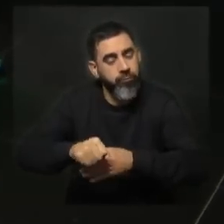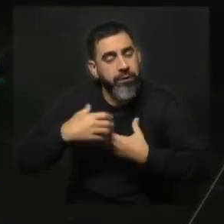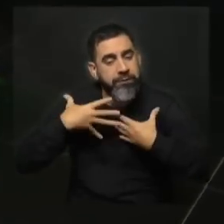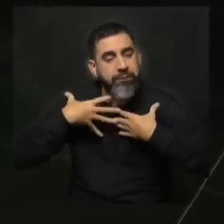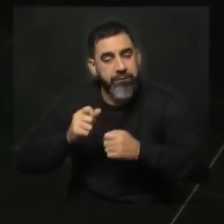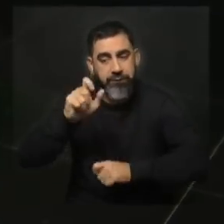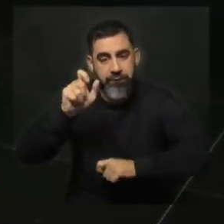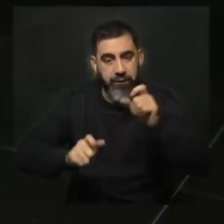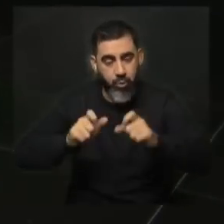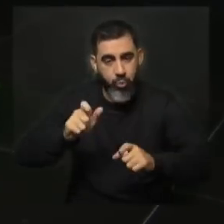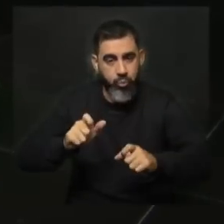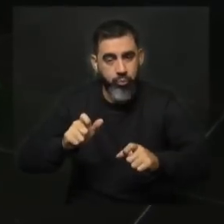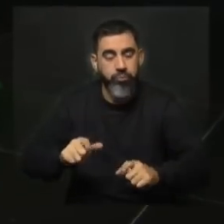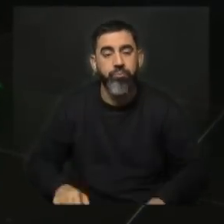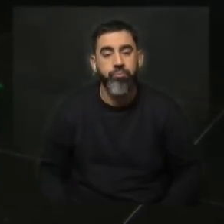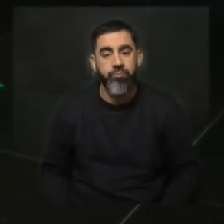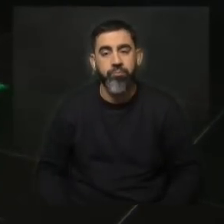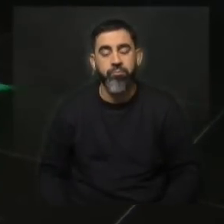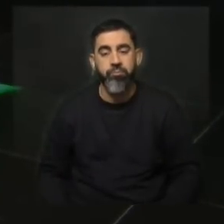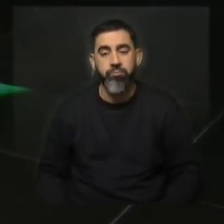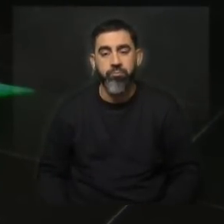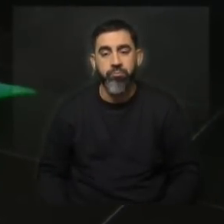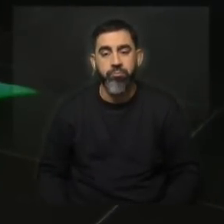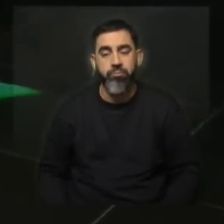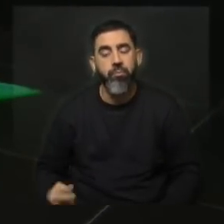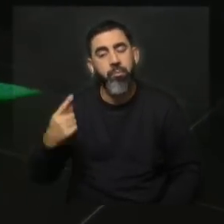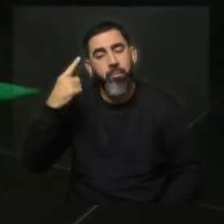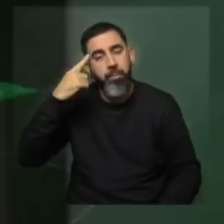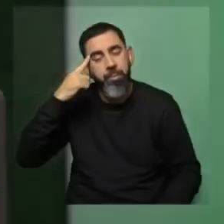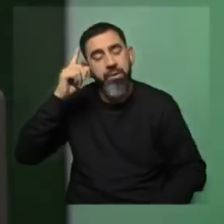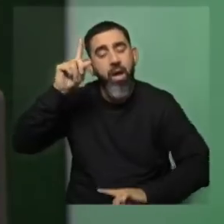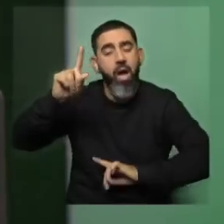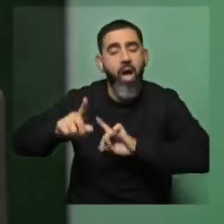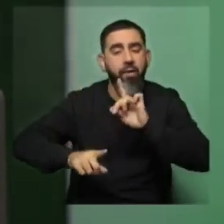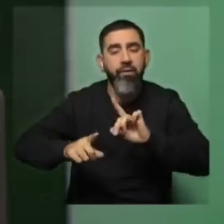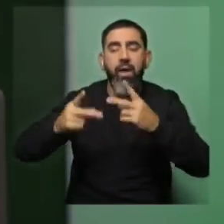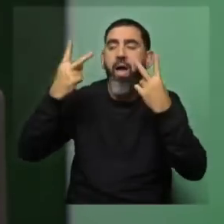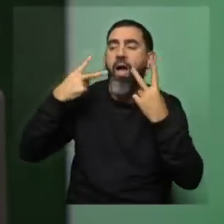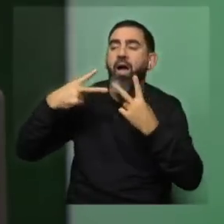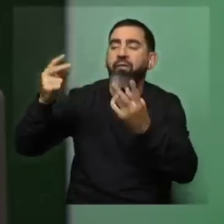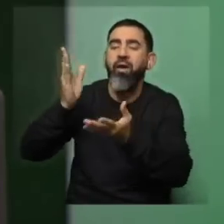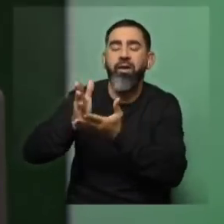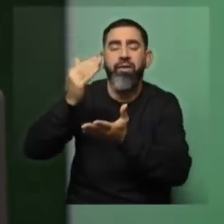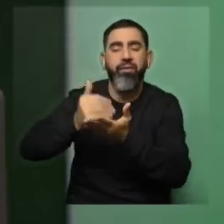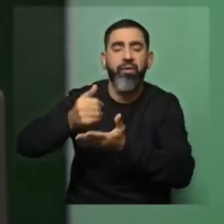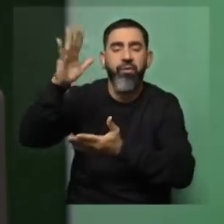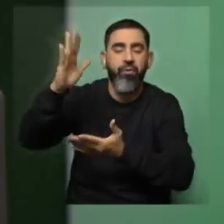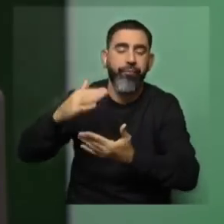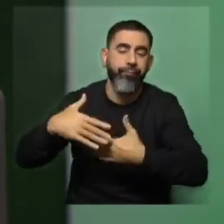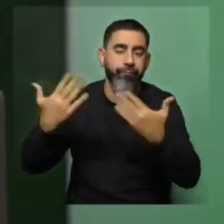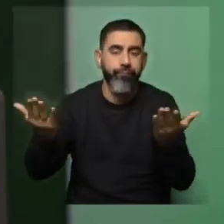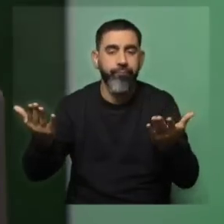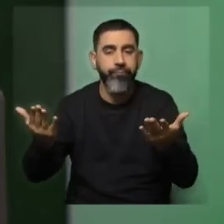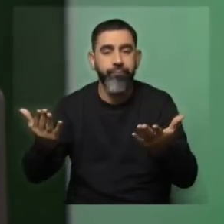de todo que es En definitiva lo primero claro uno piensa a veces Bueno son los que viajan superior los que capas que